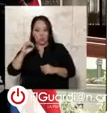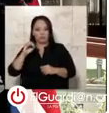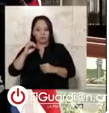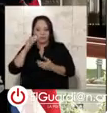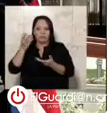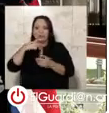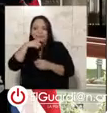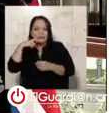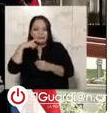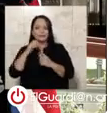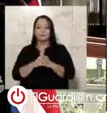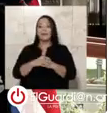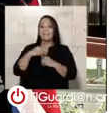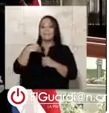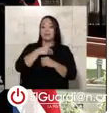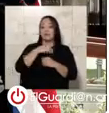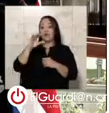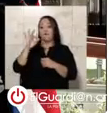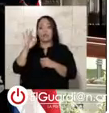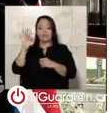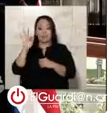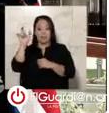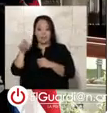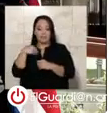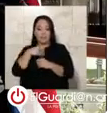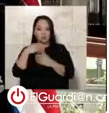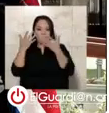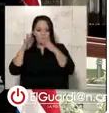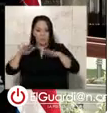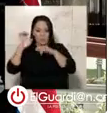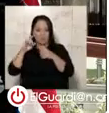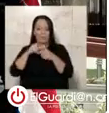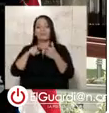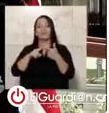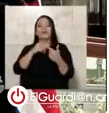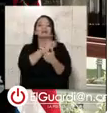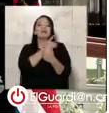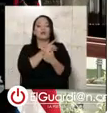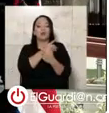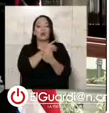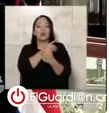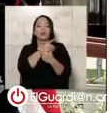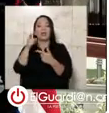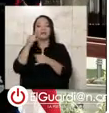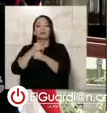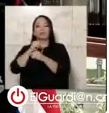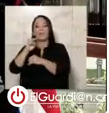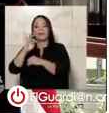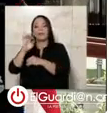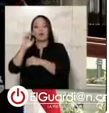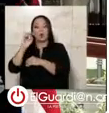Tatemans, ministro de Ambiente y Energía, el señor Werner Stolz, director del Instituto Meteorológico Nacional,